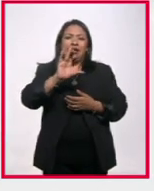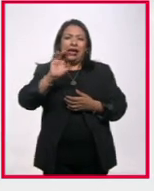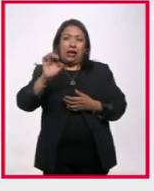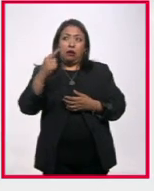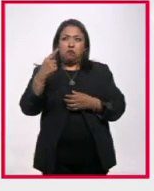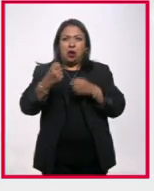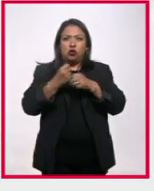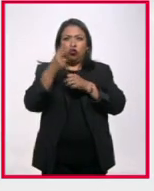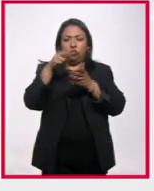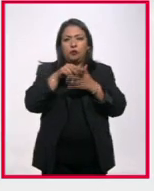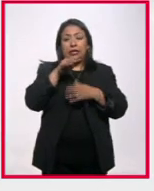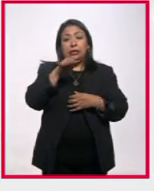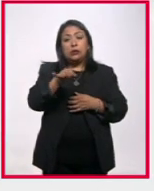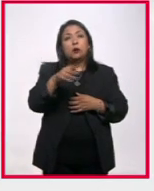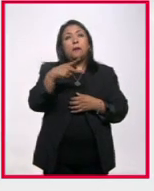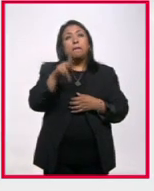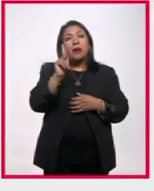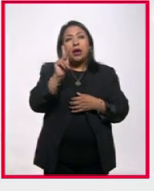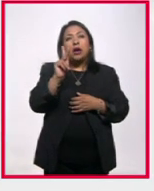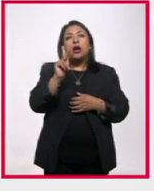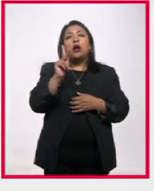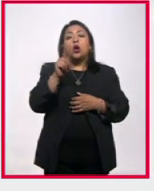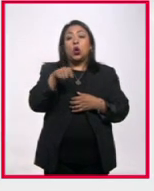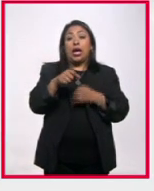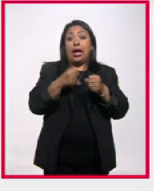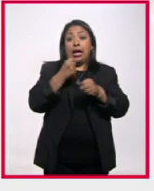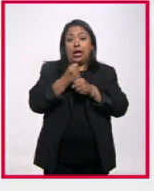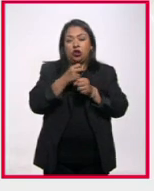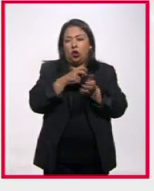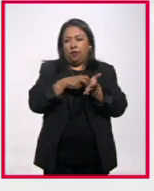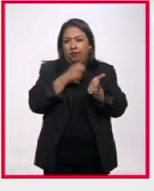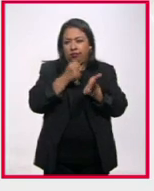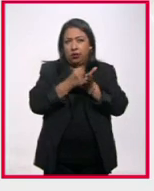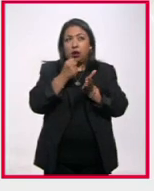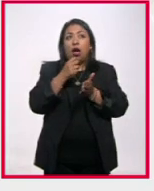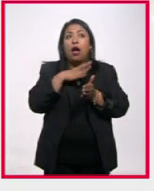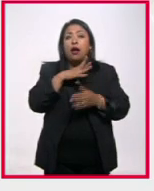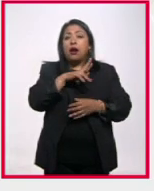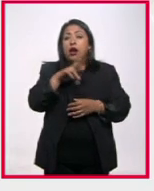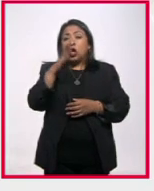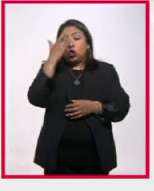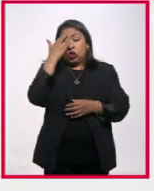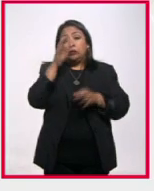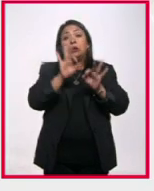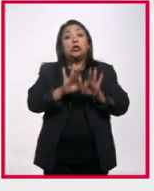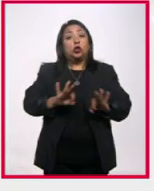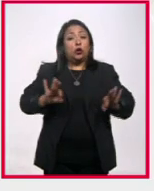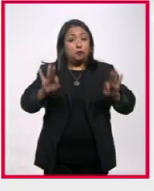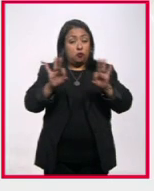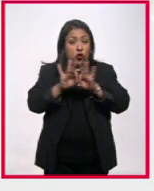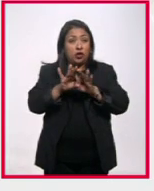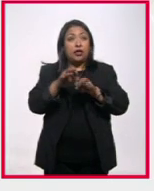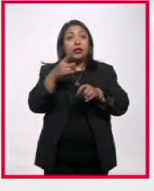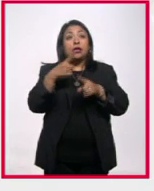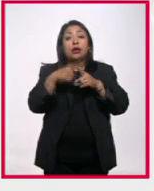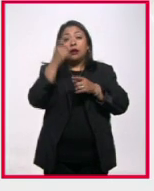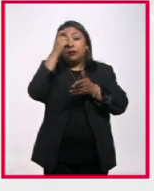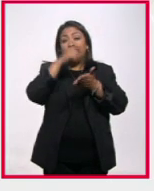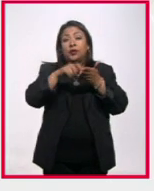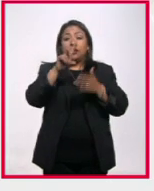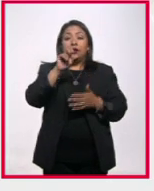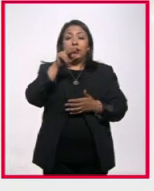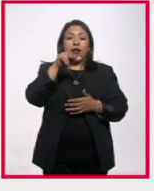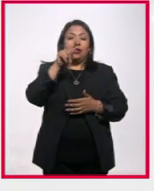año, pero ha tenido, mejor dicho, se editó este año y ha tenido un reconocimiento muy importante de este escritor